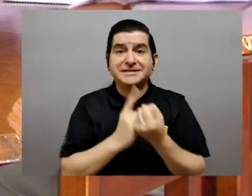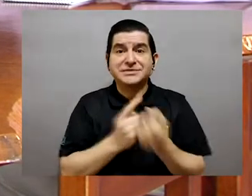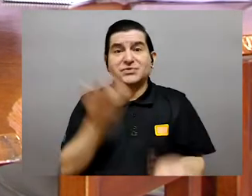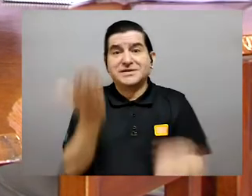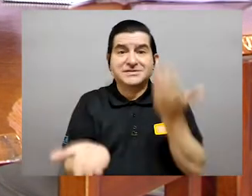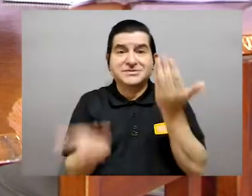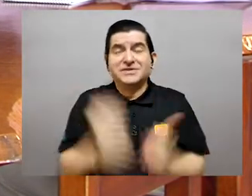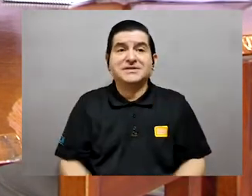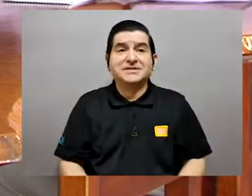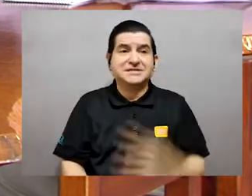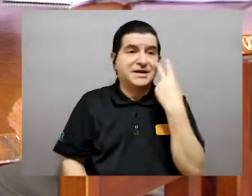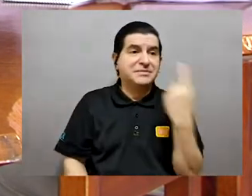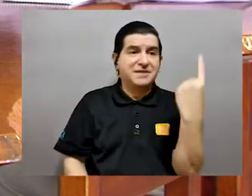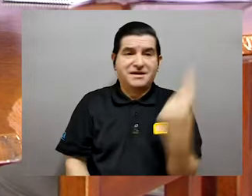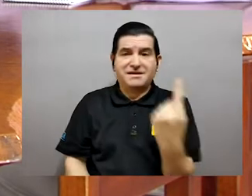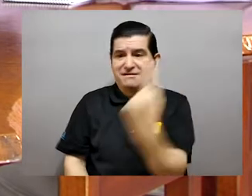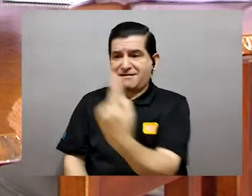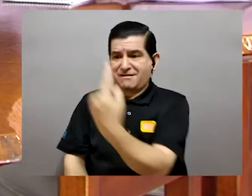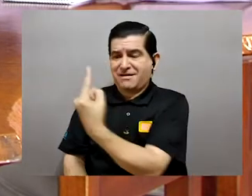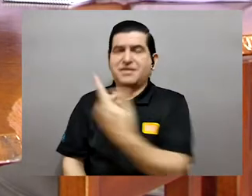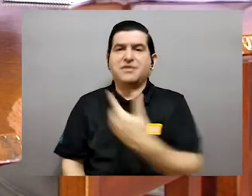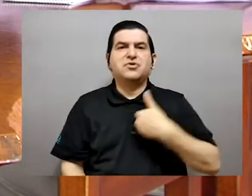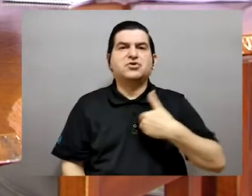lo cual, pues, era... Y yo lo hacía